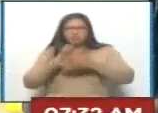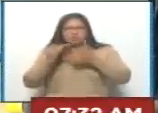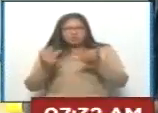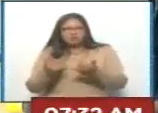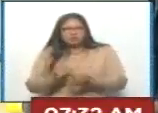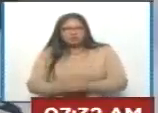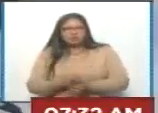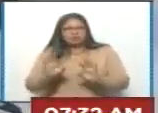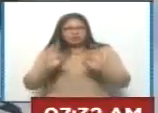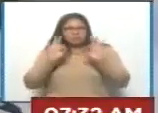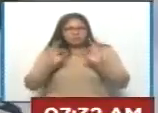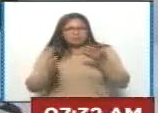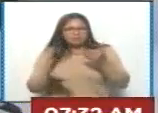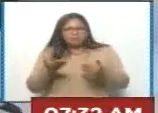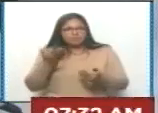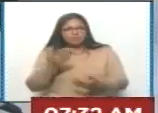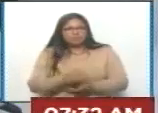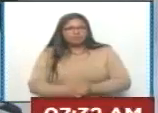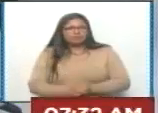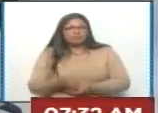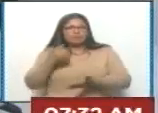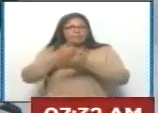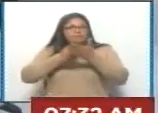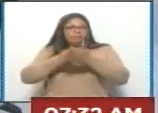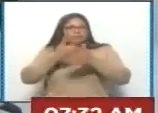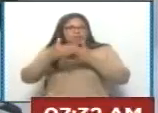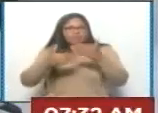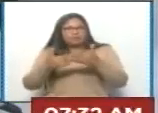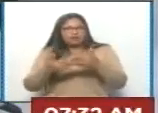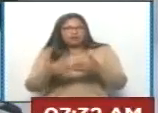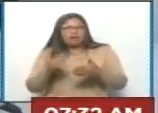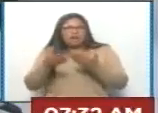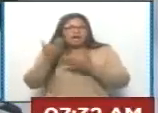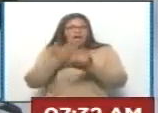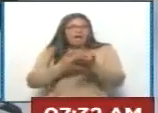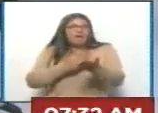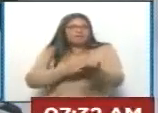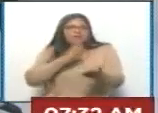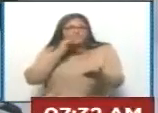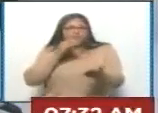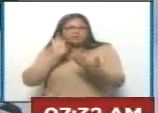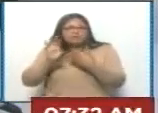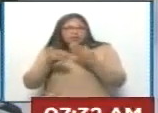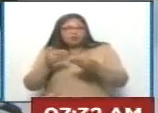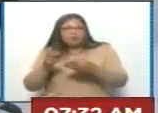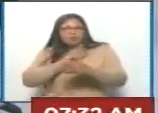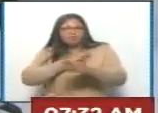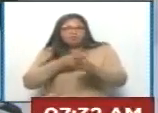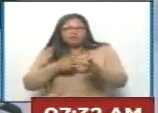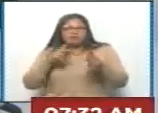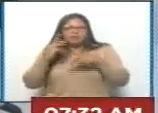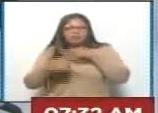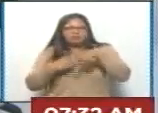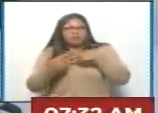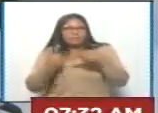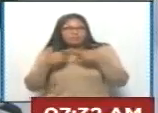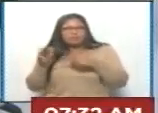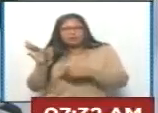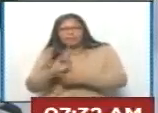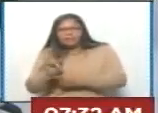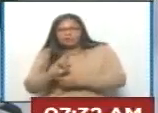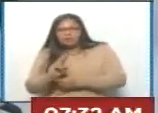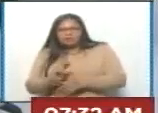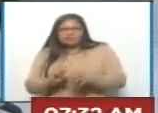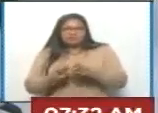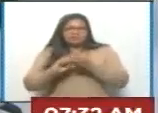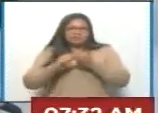estelar en estas grandes batallas. En aquel entonces no existía esa vanguardia, existían fuerzas revolucionarias, pero enseguida se